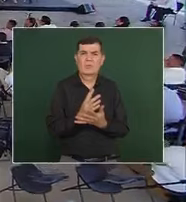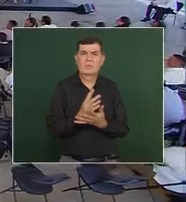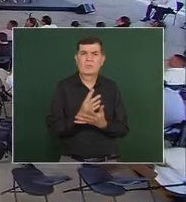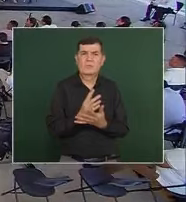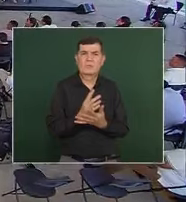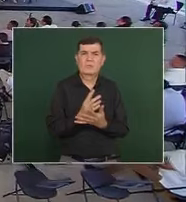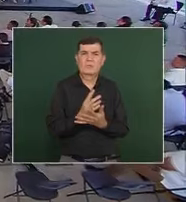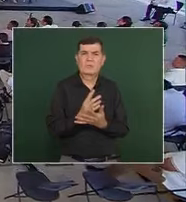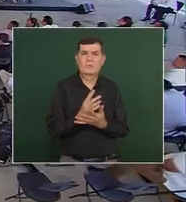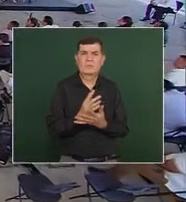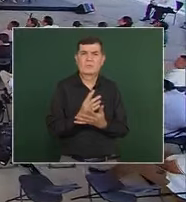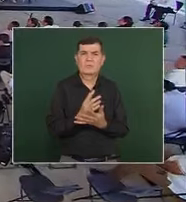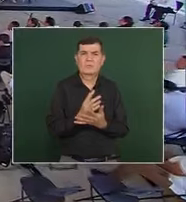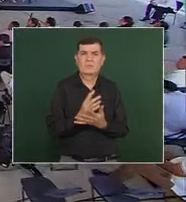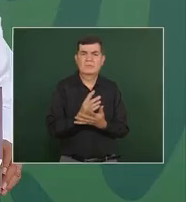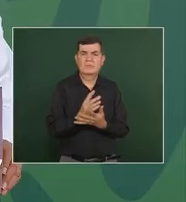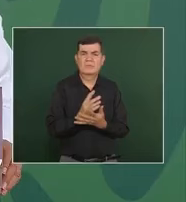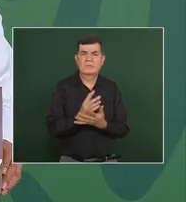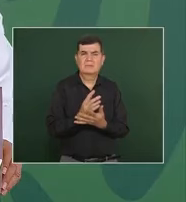las